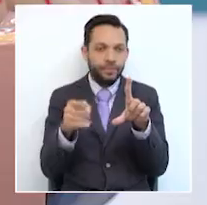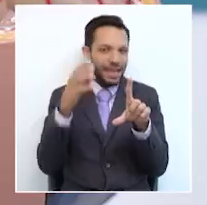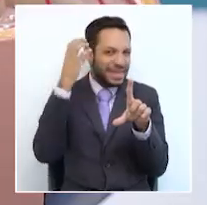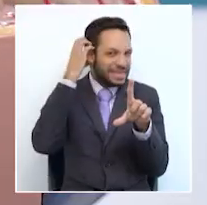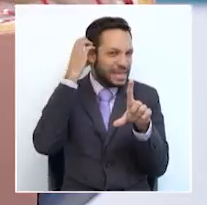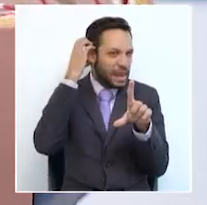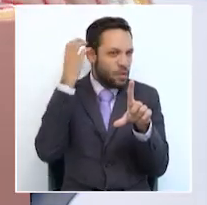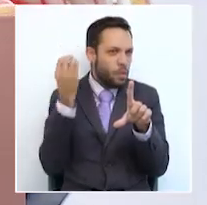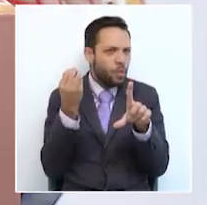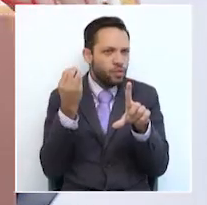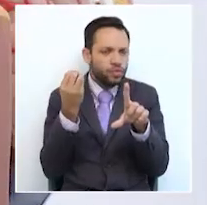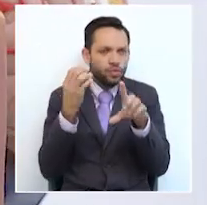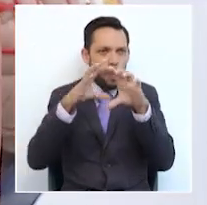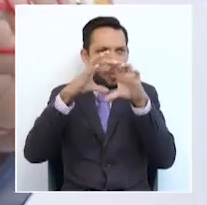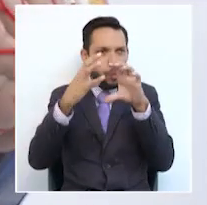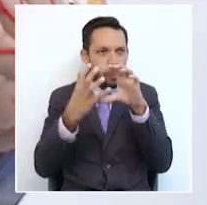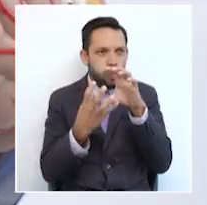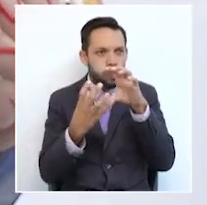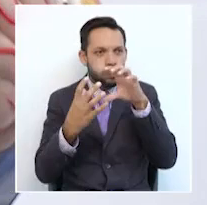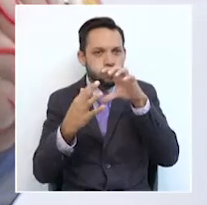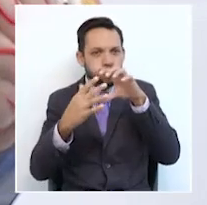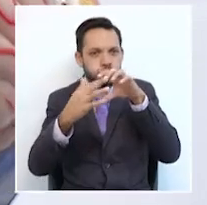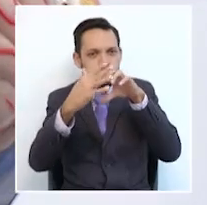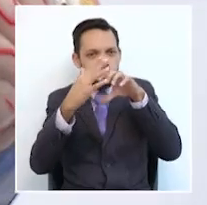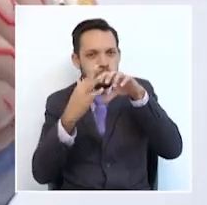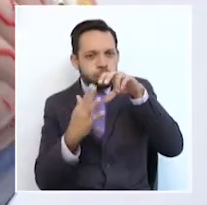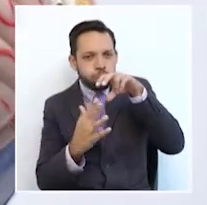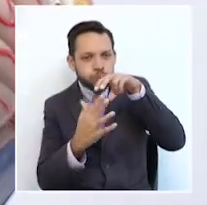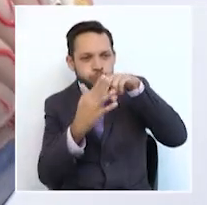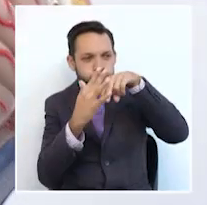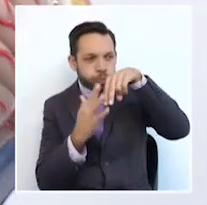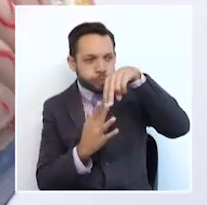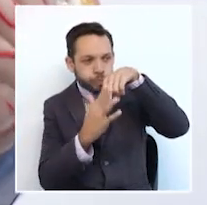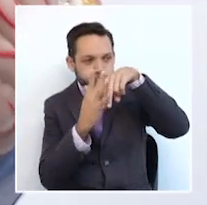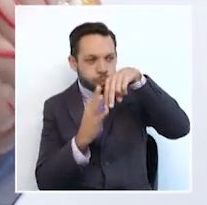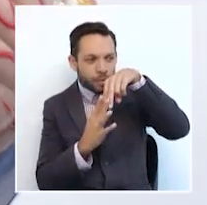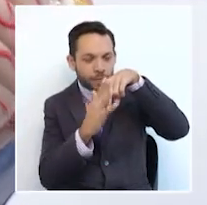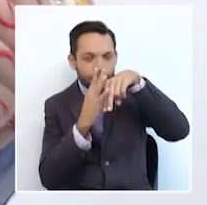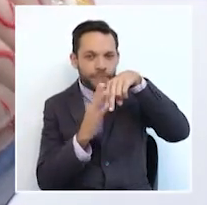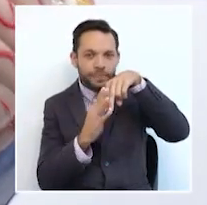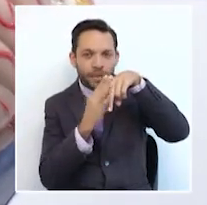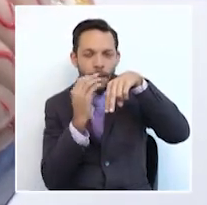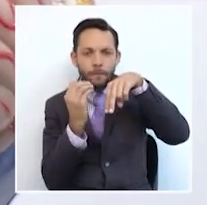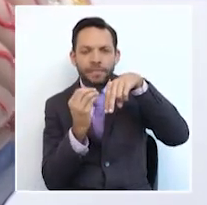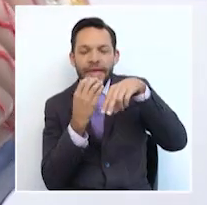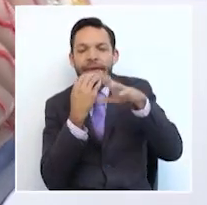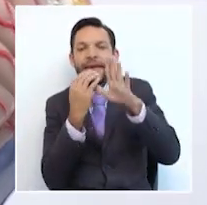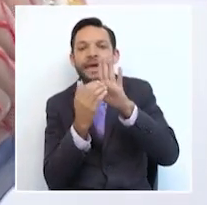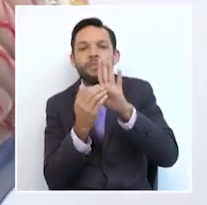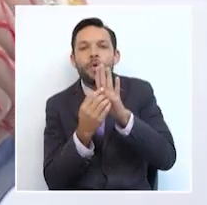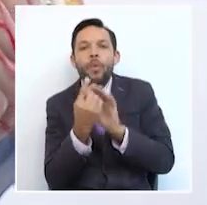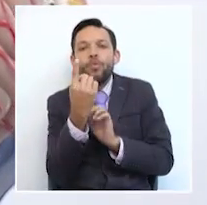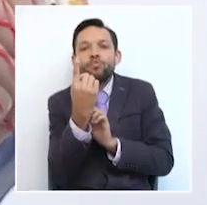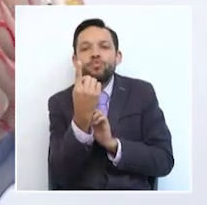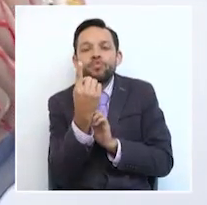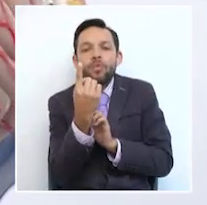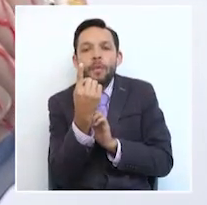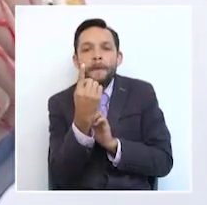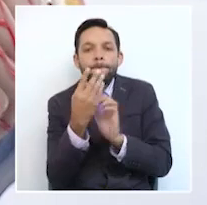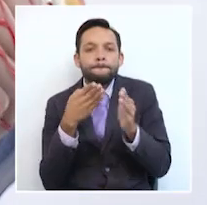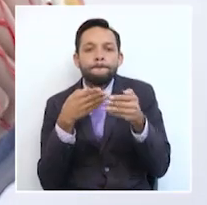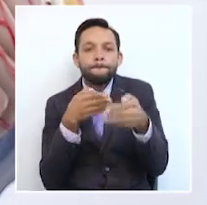de vasitos y vamos a suponer que un vasito de esto se tapó entonces esa etapa